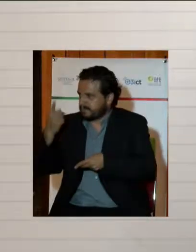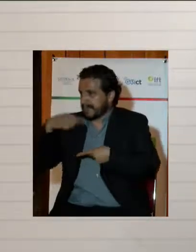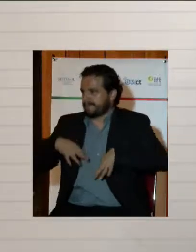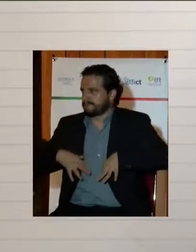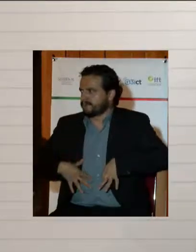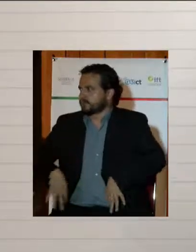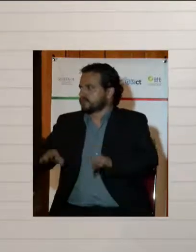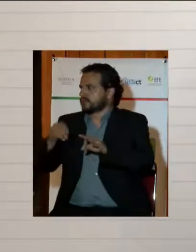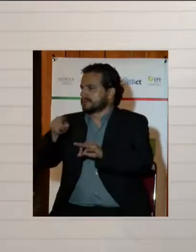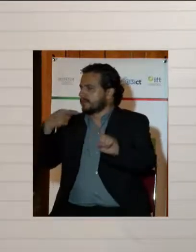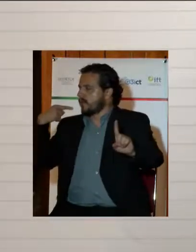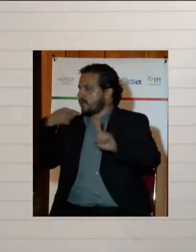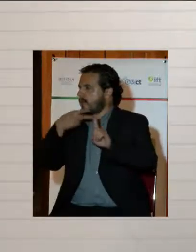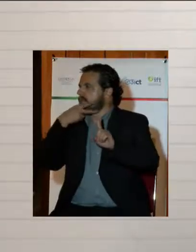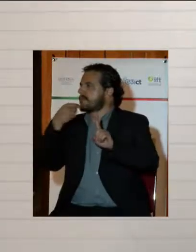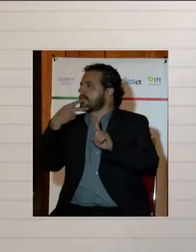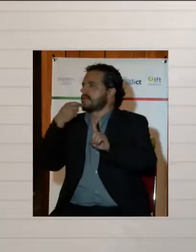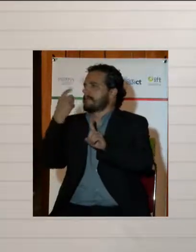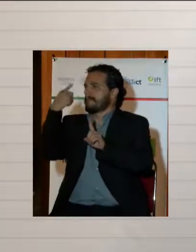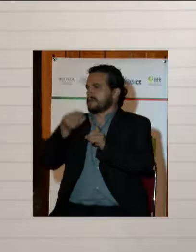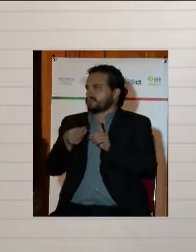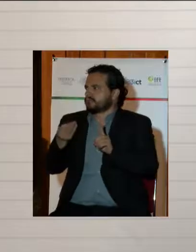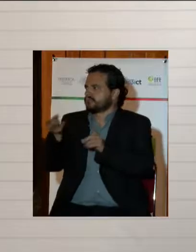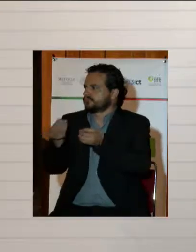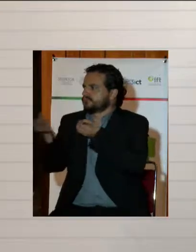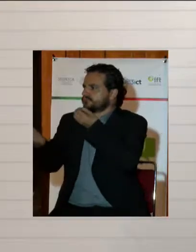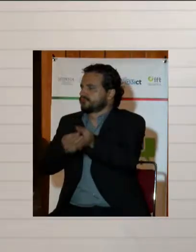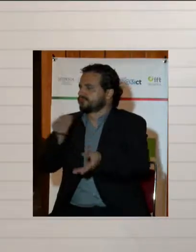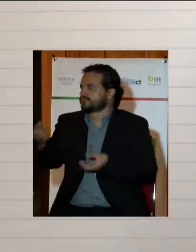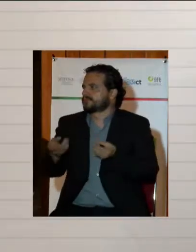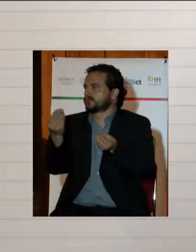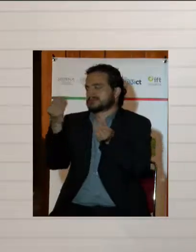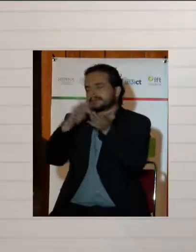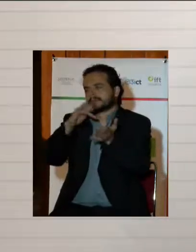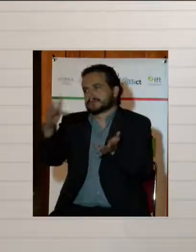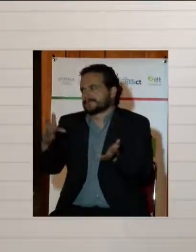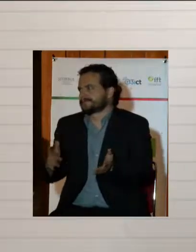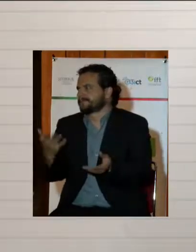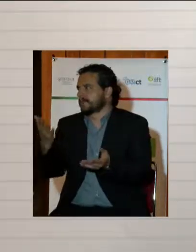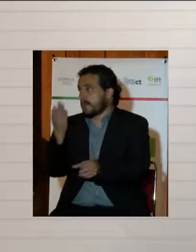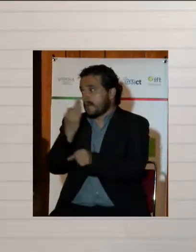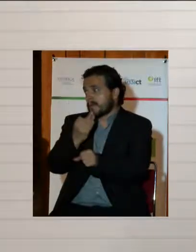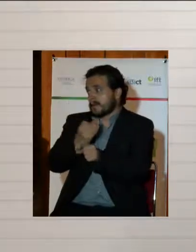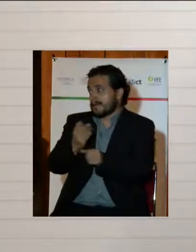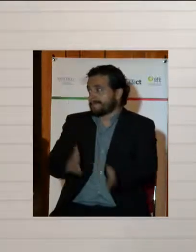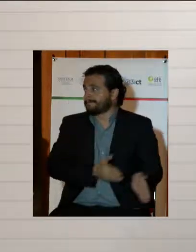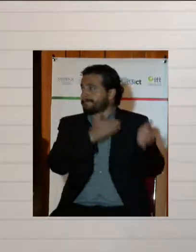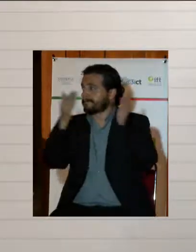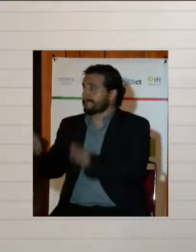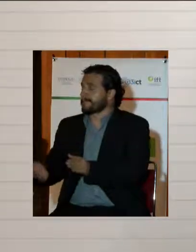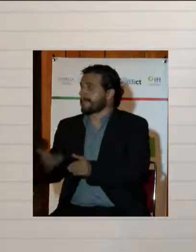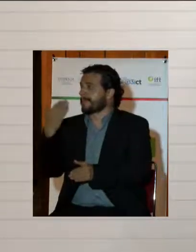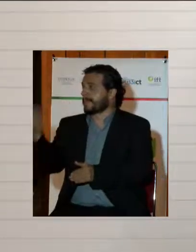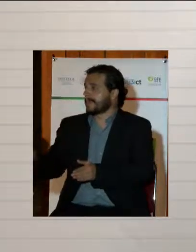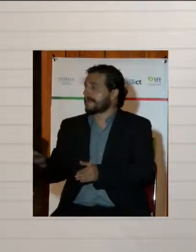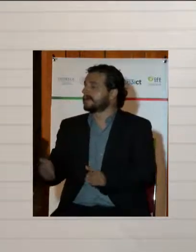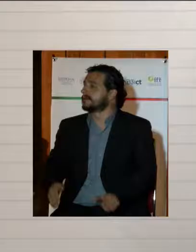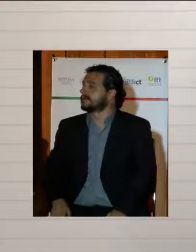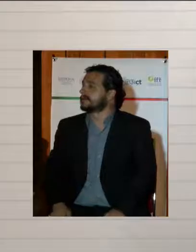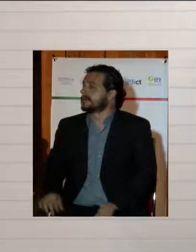que ha traspasado a Microsoft. Muchas gracias. En este momento le voy a pasar la palabra